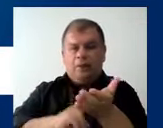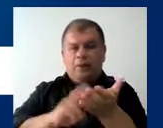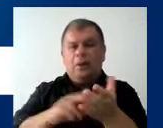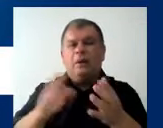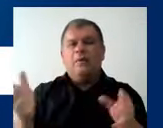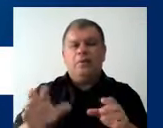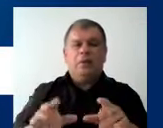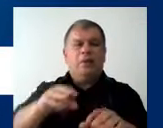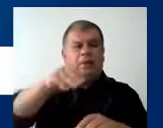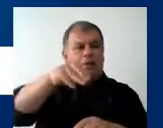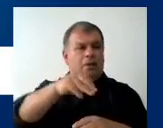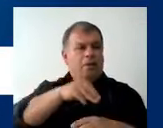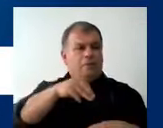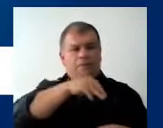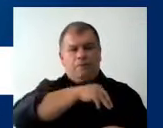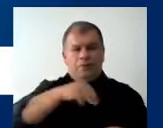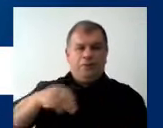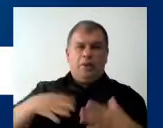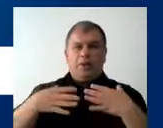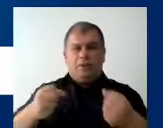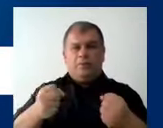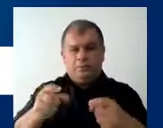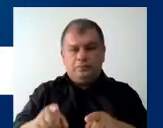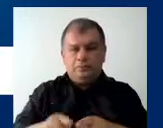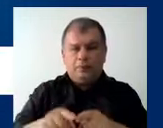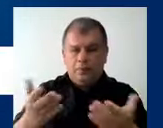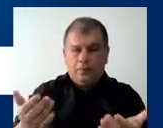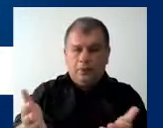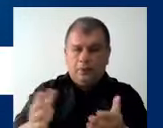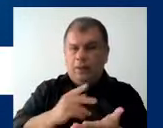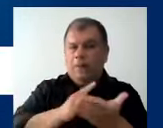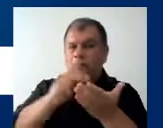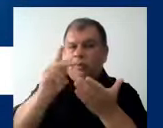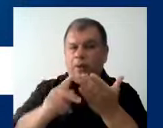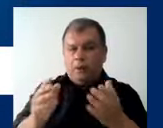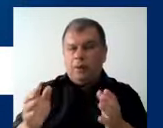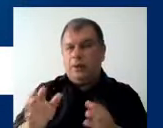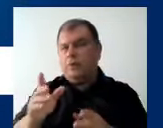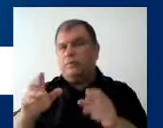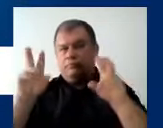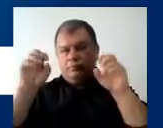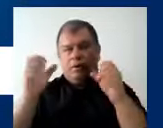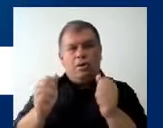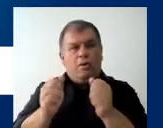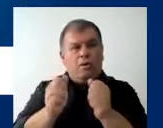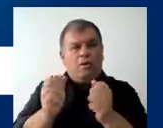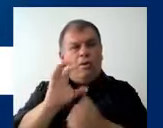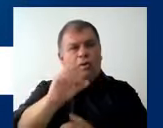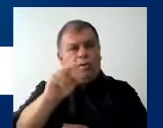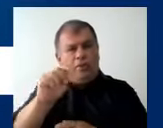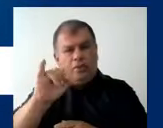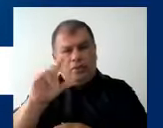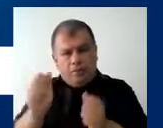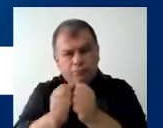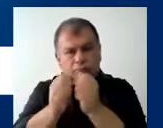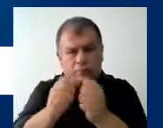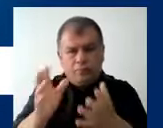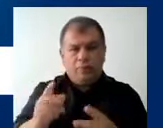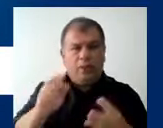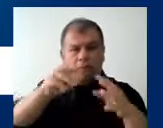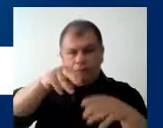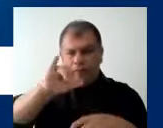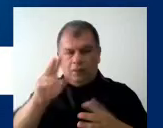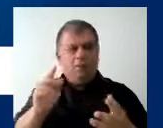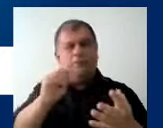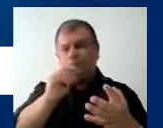del MINSA, y eso hace que el programa Contigo, que funciona en el MIDIS, muchas veces observa